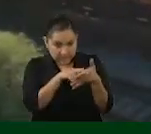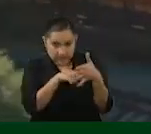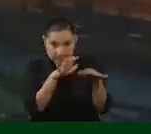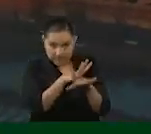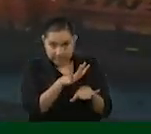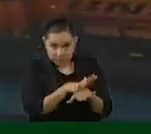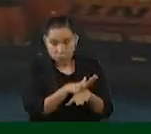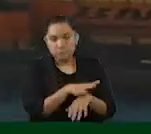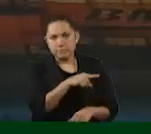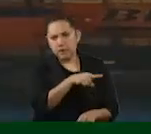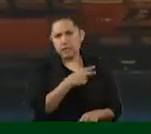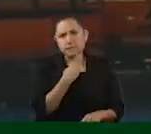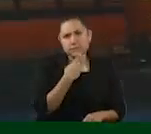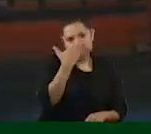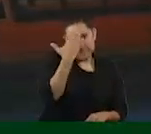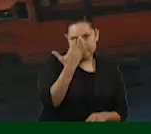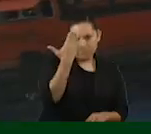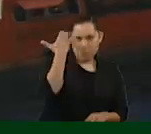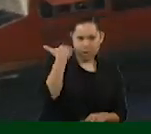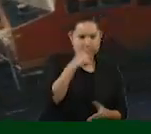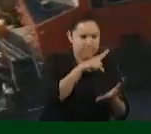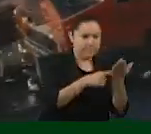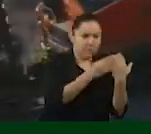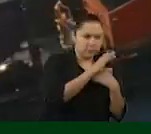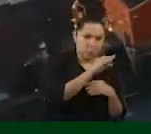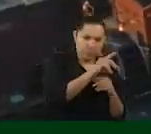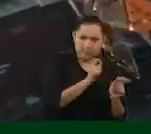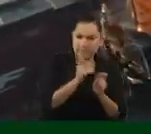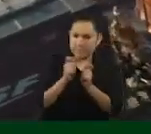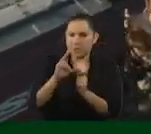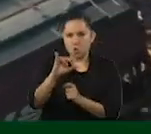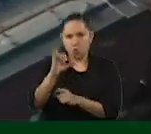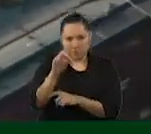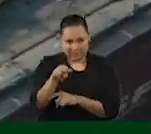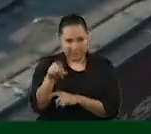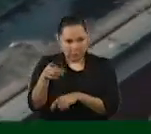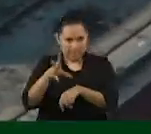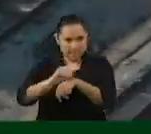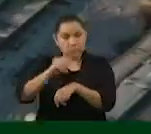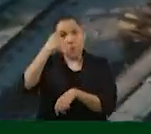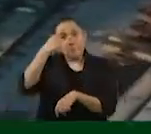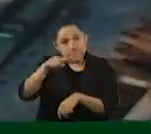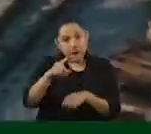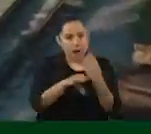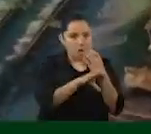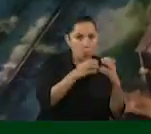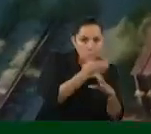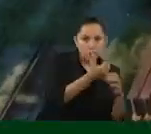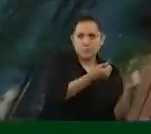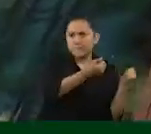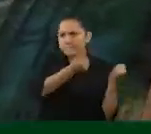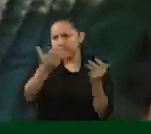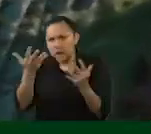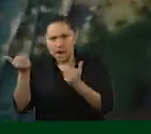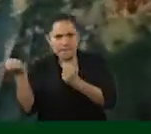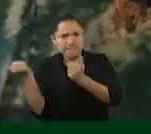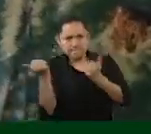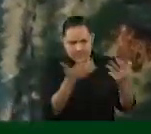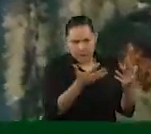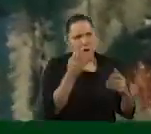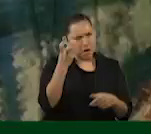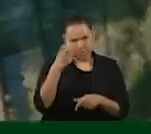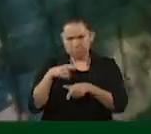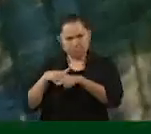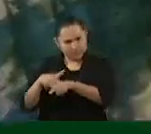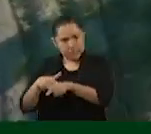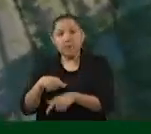concesiones otorgadas durante los años 90 para el transporte de carga. Precisó que en el presupuesto de egreso se deberán contemplar recursos